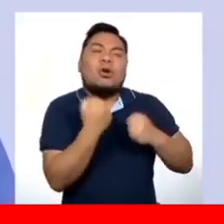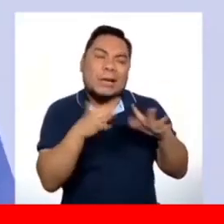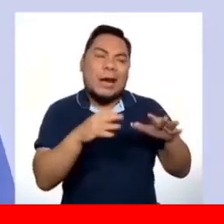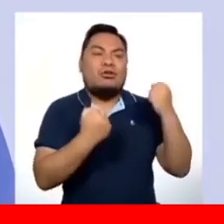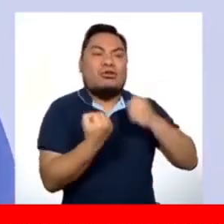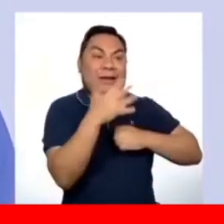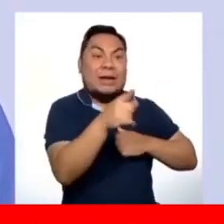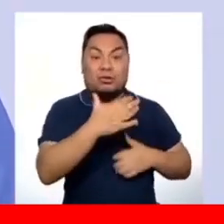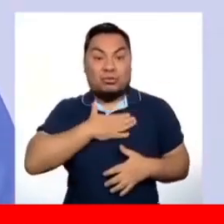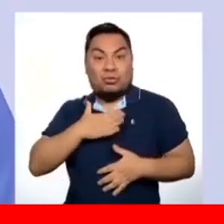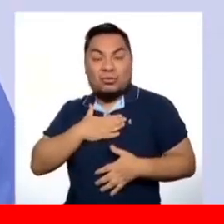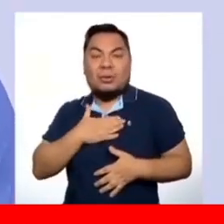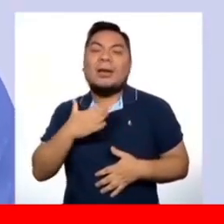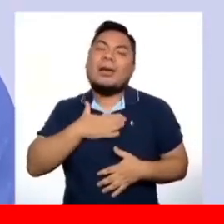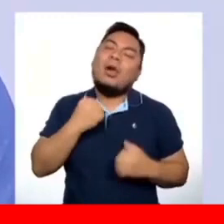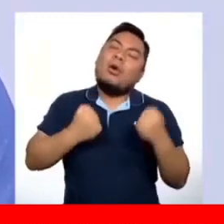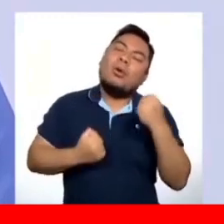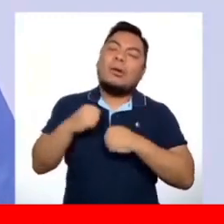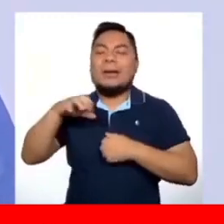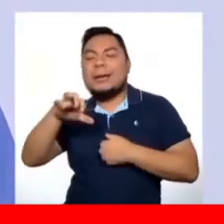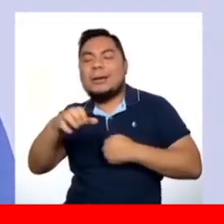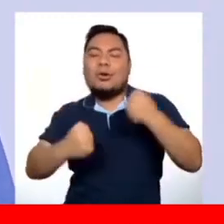corre ya. Y la mía,